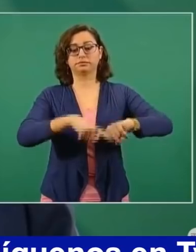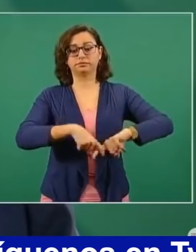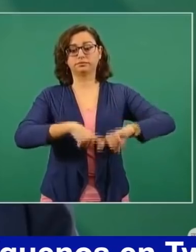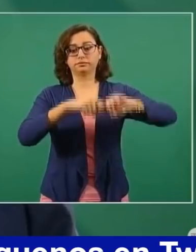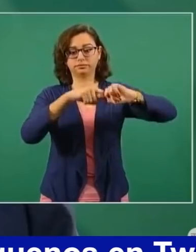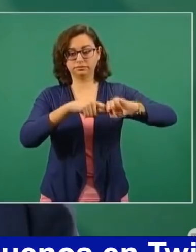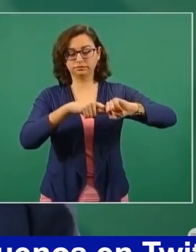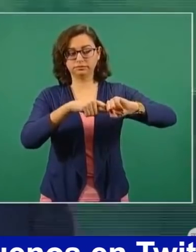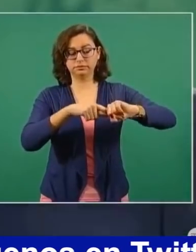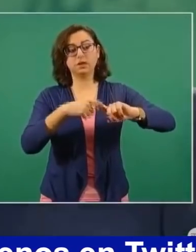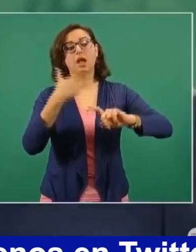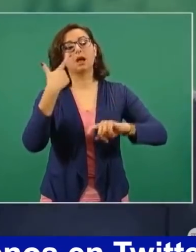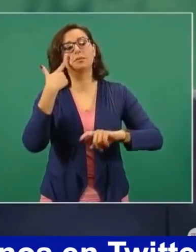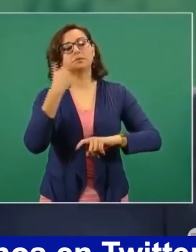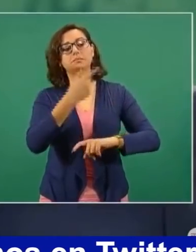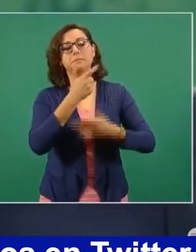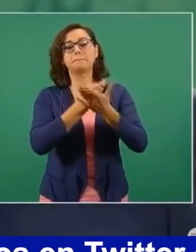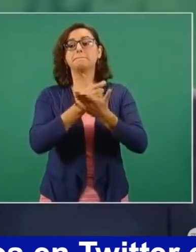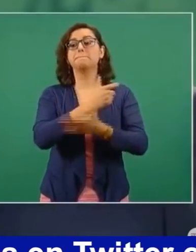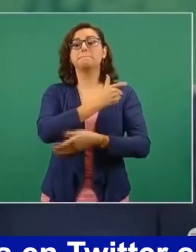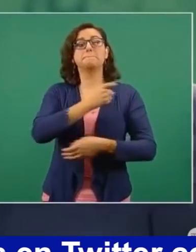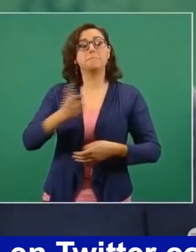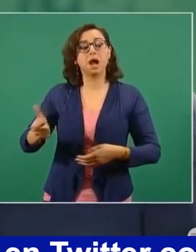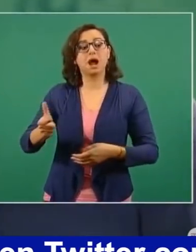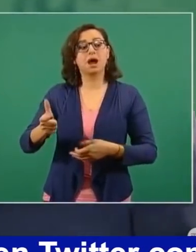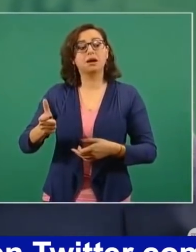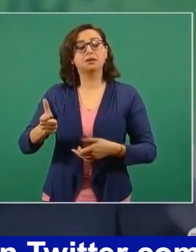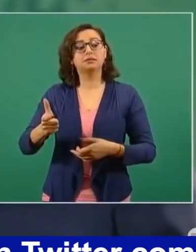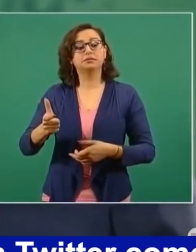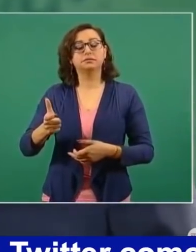condicionado a que se pague